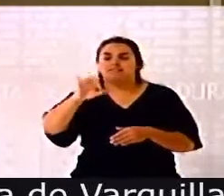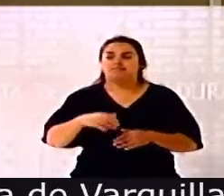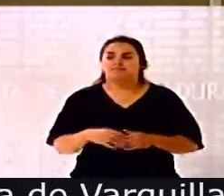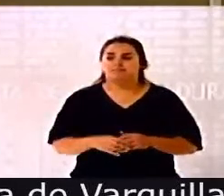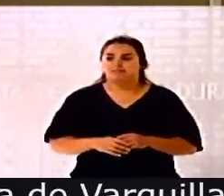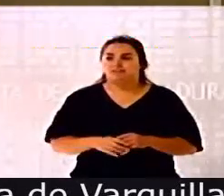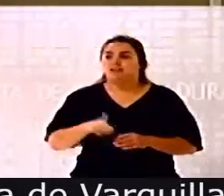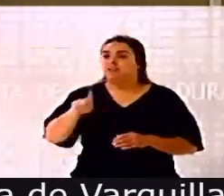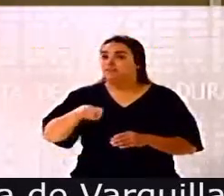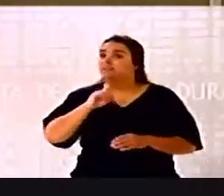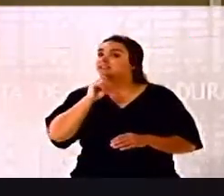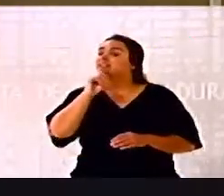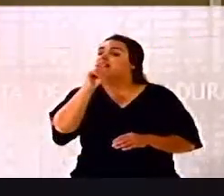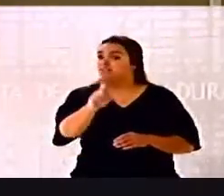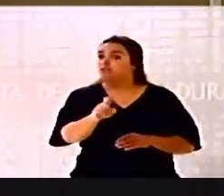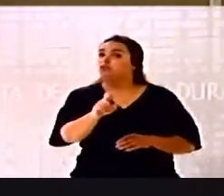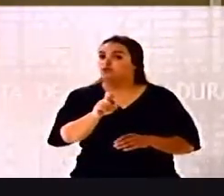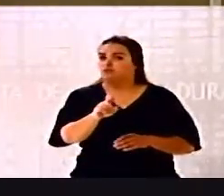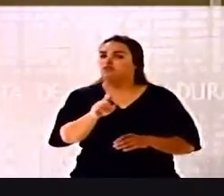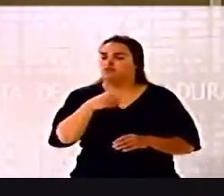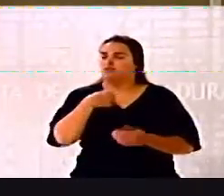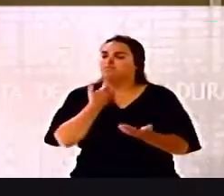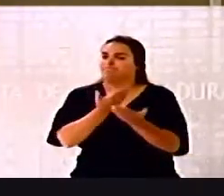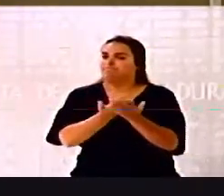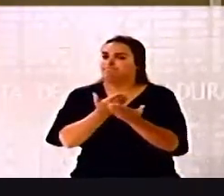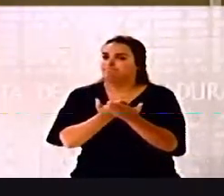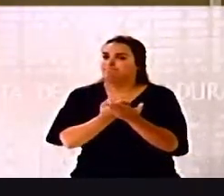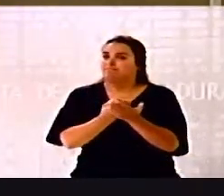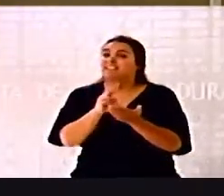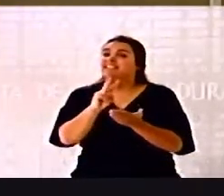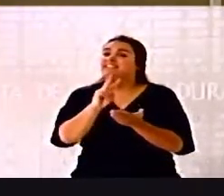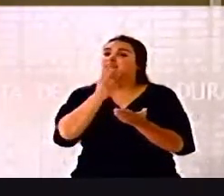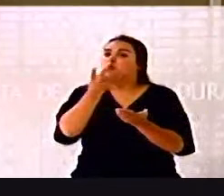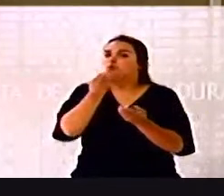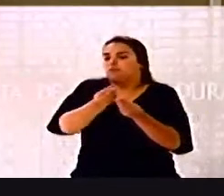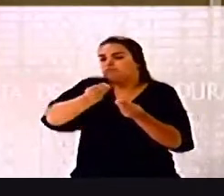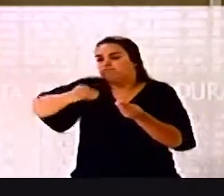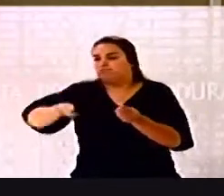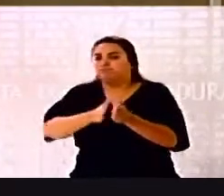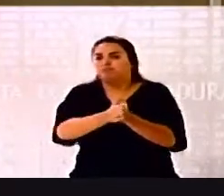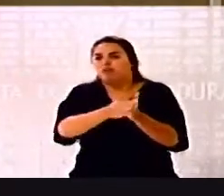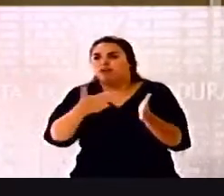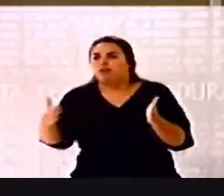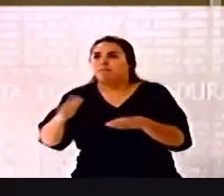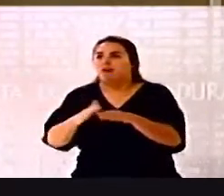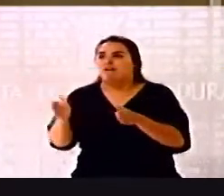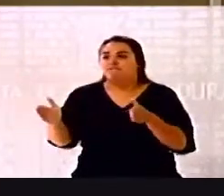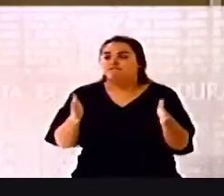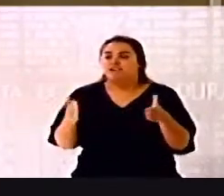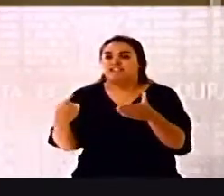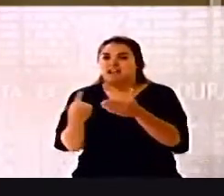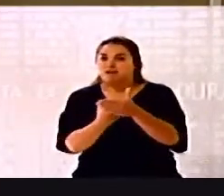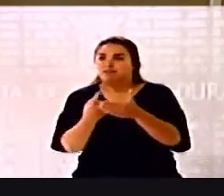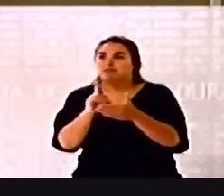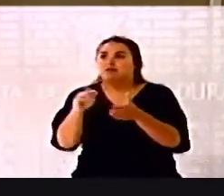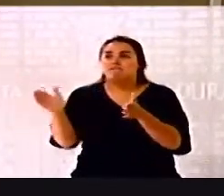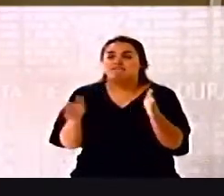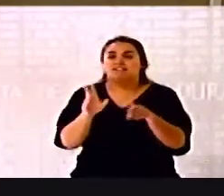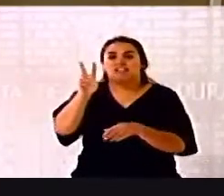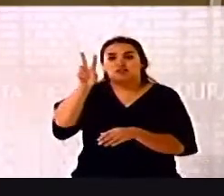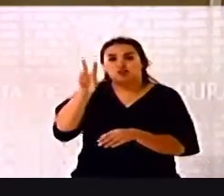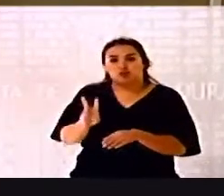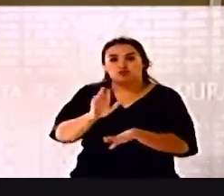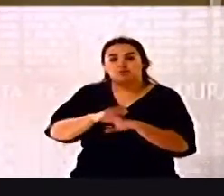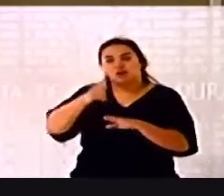Les anuncio que solicitaremos una segunda prórroga de esta fase de aislamiento y de fase 2 para